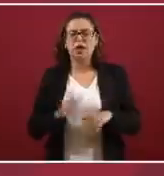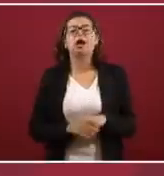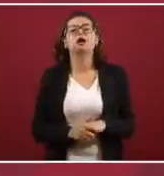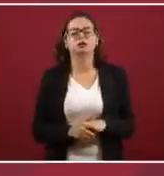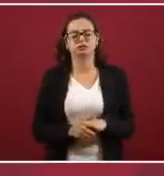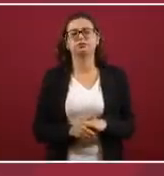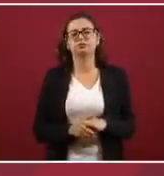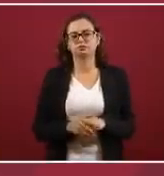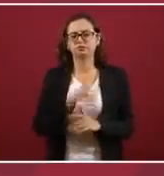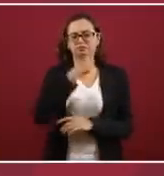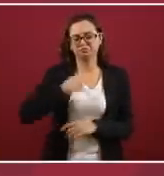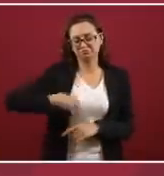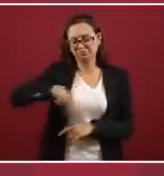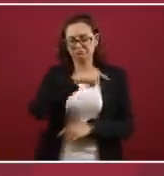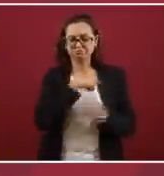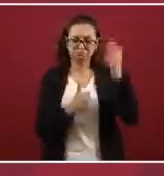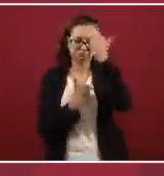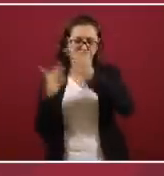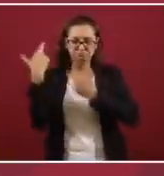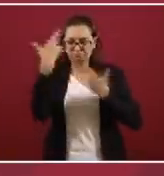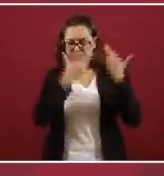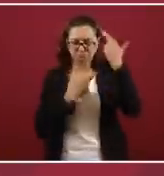esto.